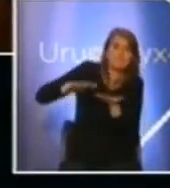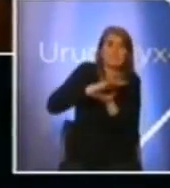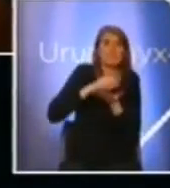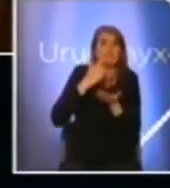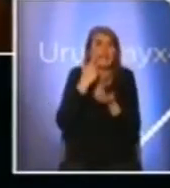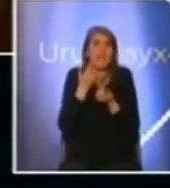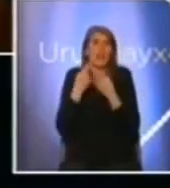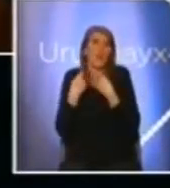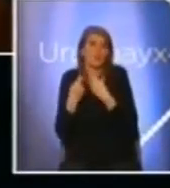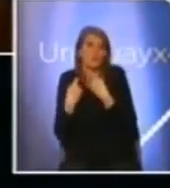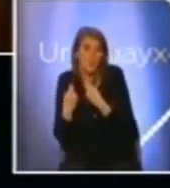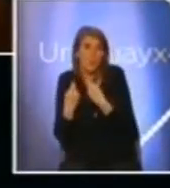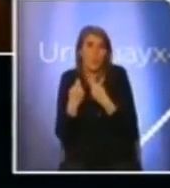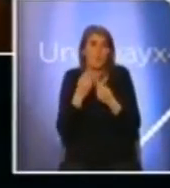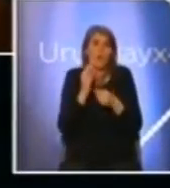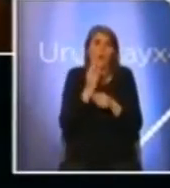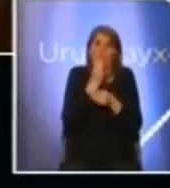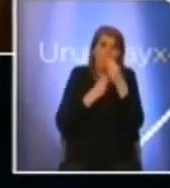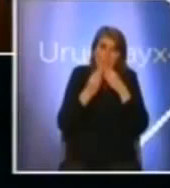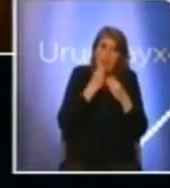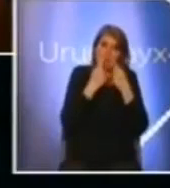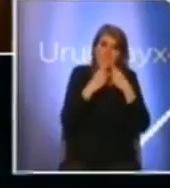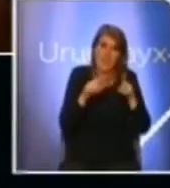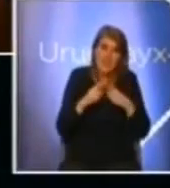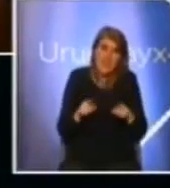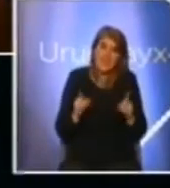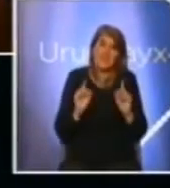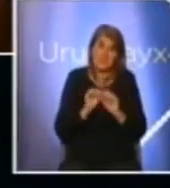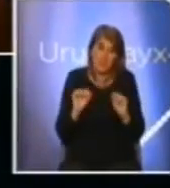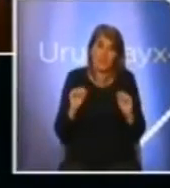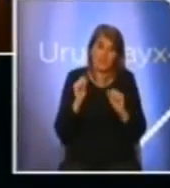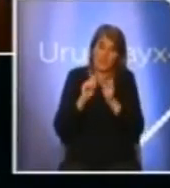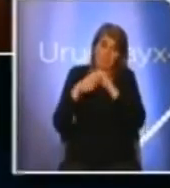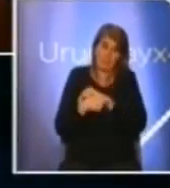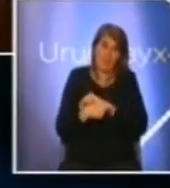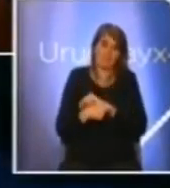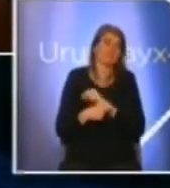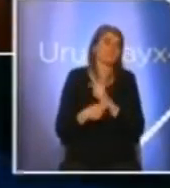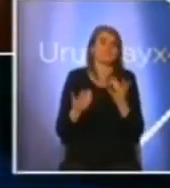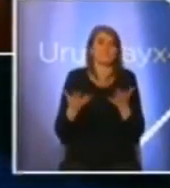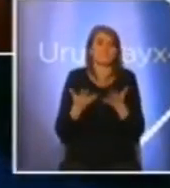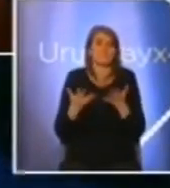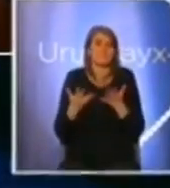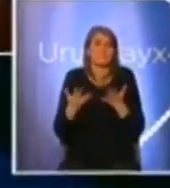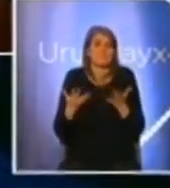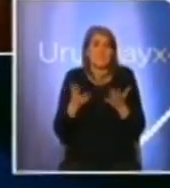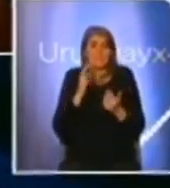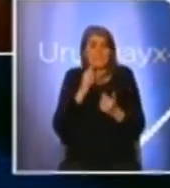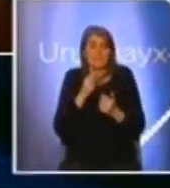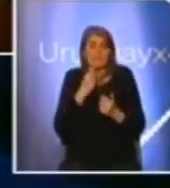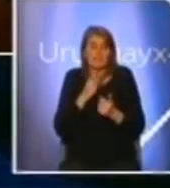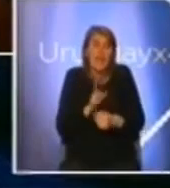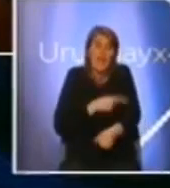consumo o la revisión de los hábitos de consumo, y que hay movimientos de alguna manera que dicen que los